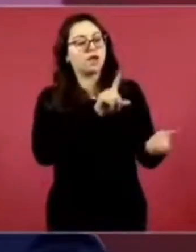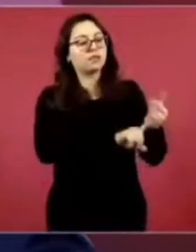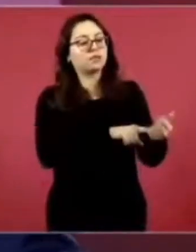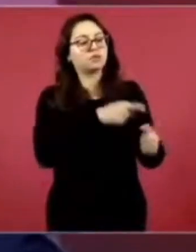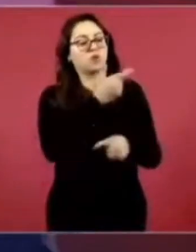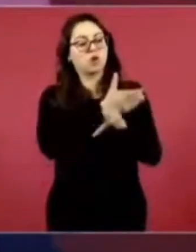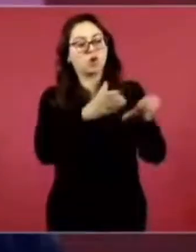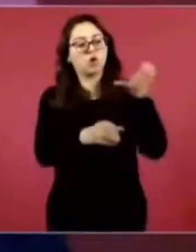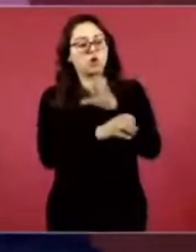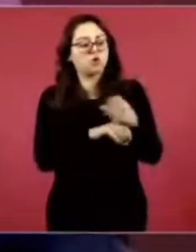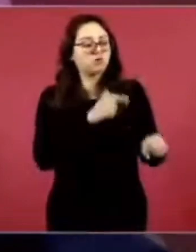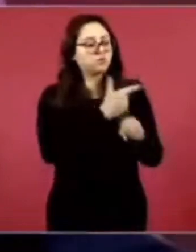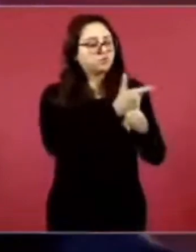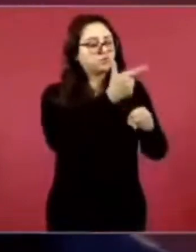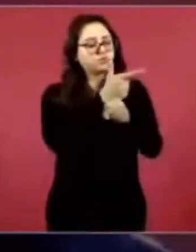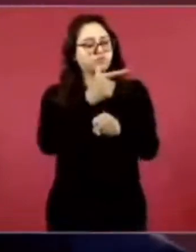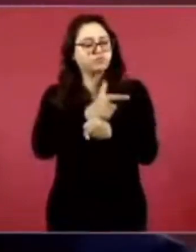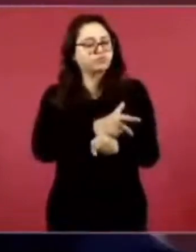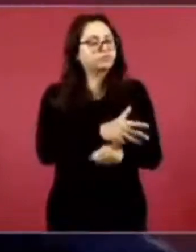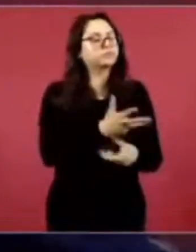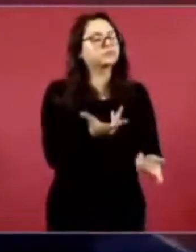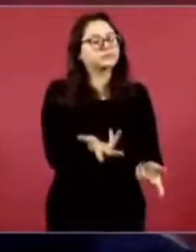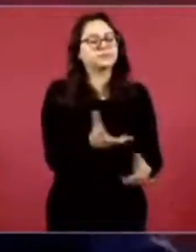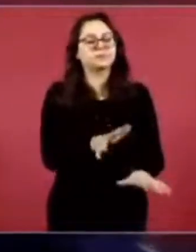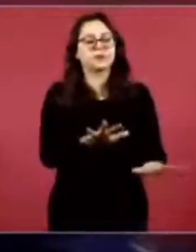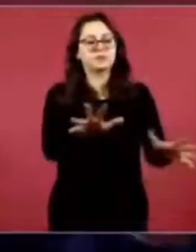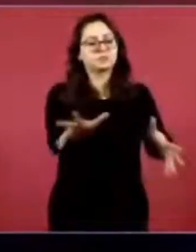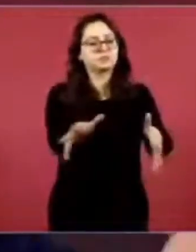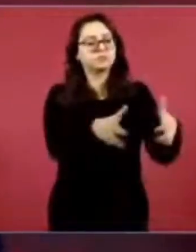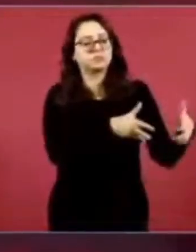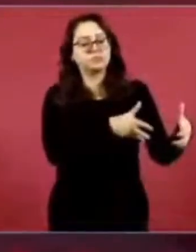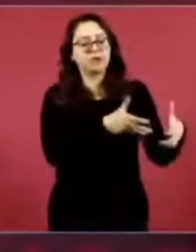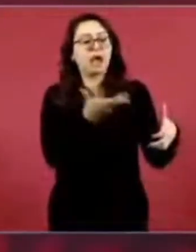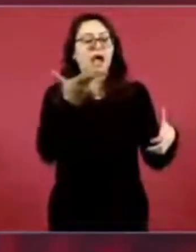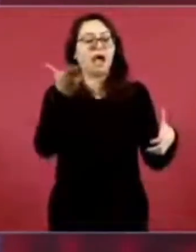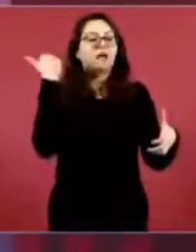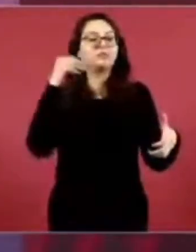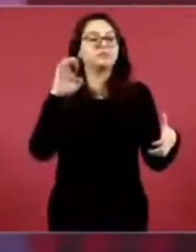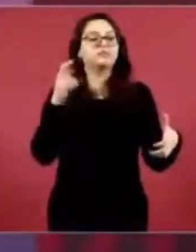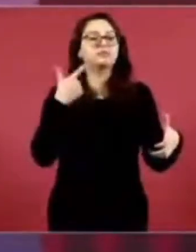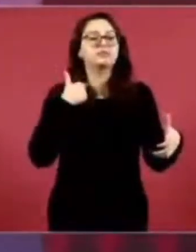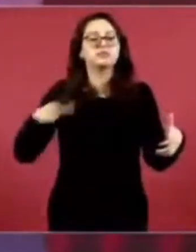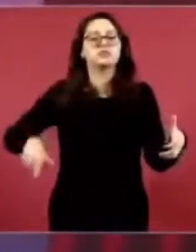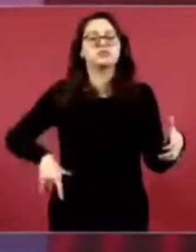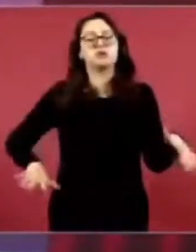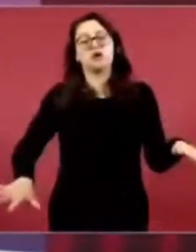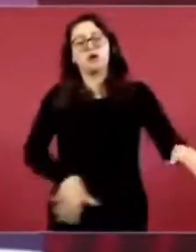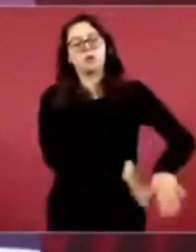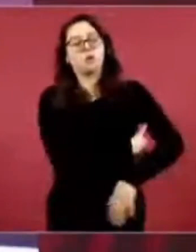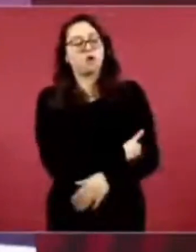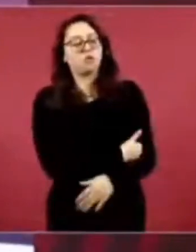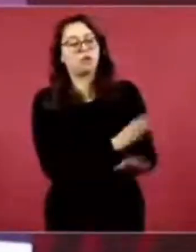antes se almacenaba en bodegas se echaba a perder se lo